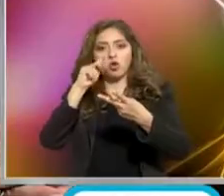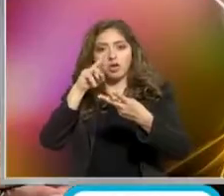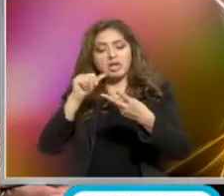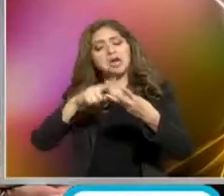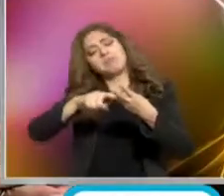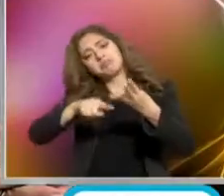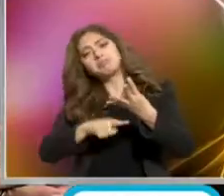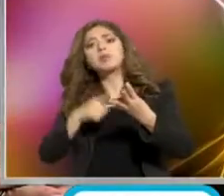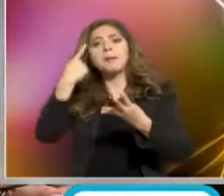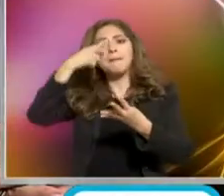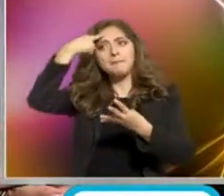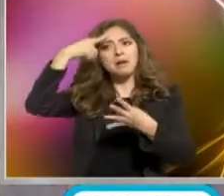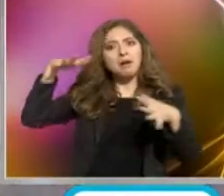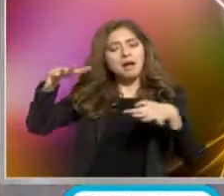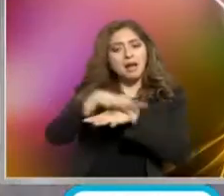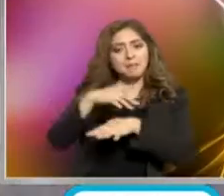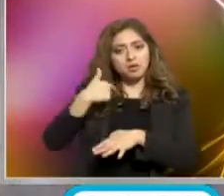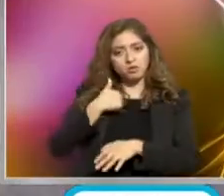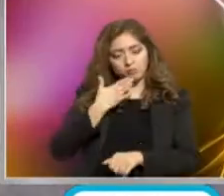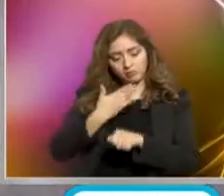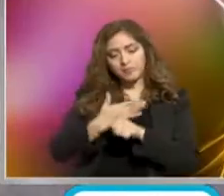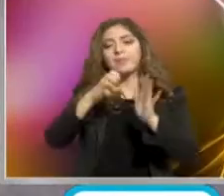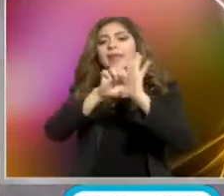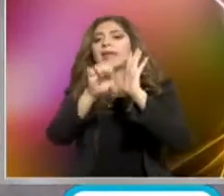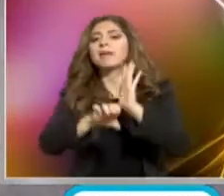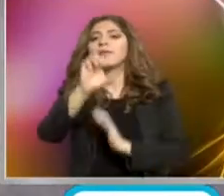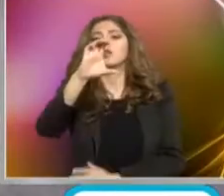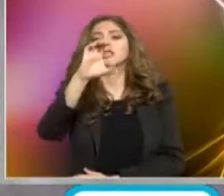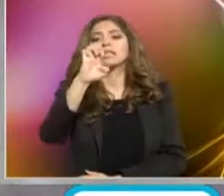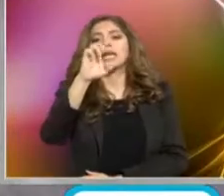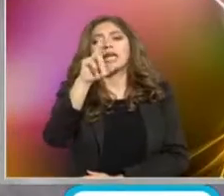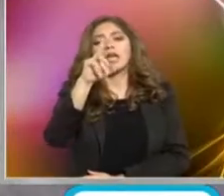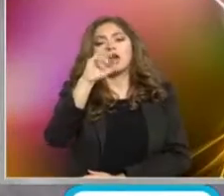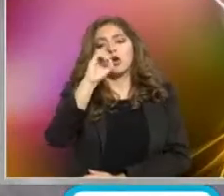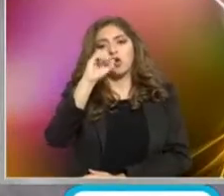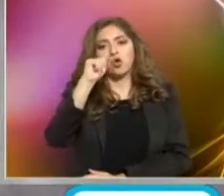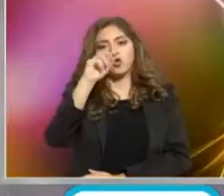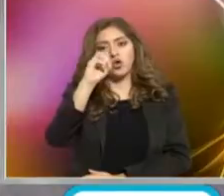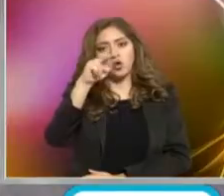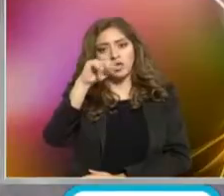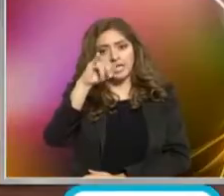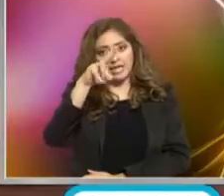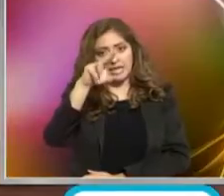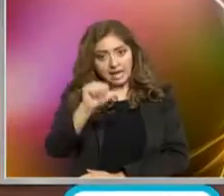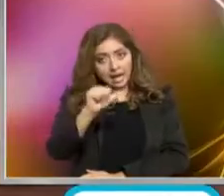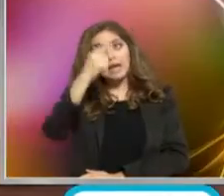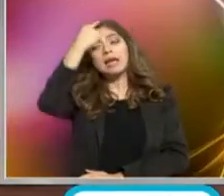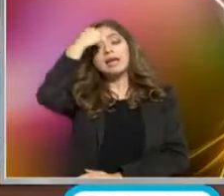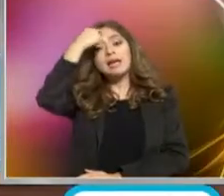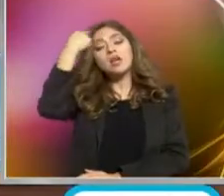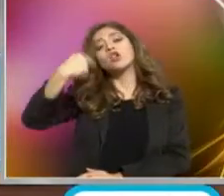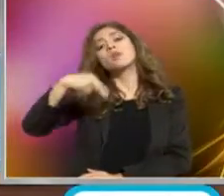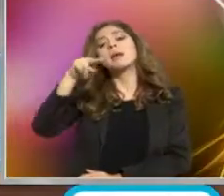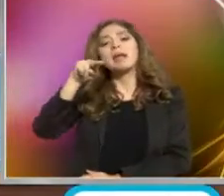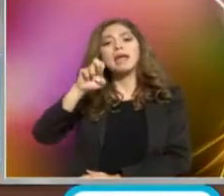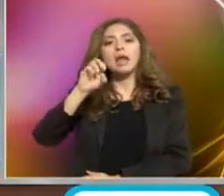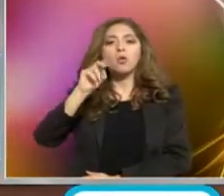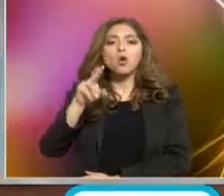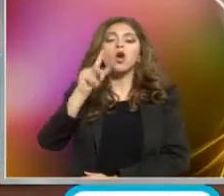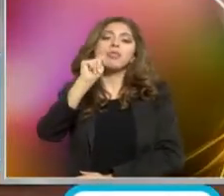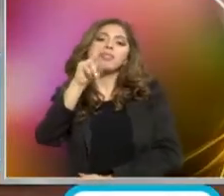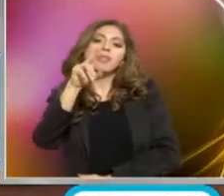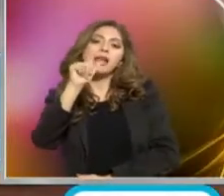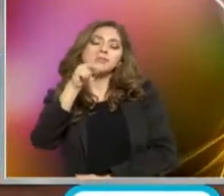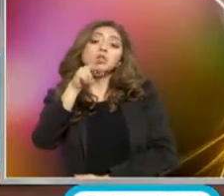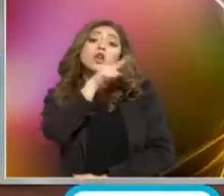humor. Como por ejemplo, la serotonina es un neurotransmisor, le dicen también la hormona de la felicidad, porque es la culpable que nos